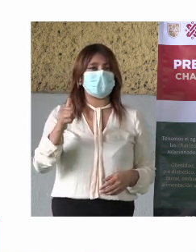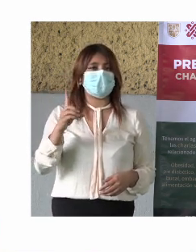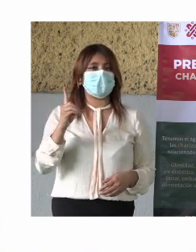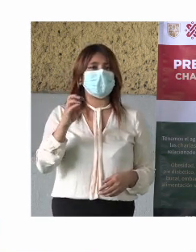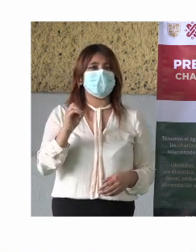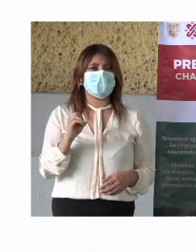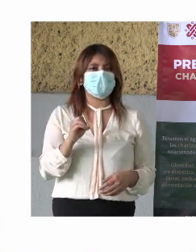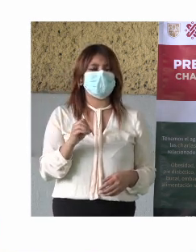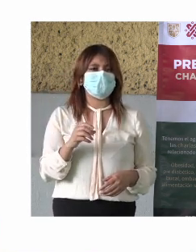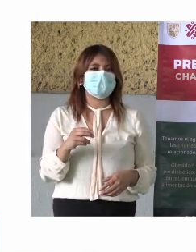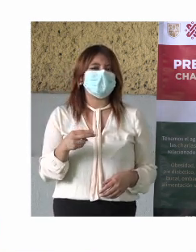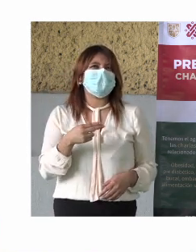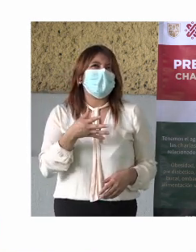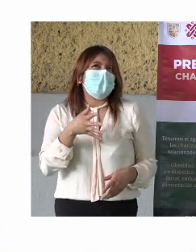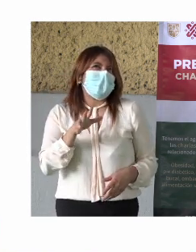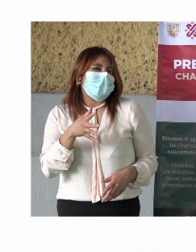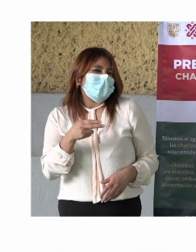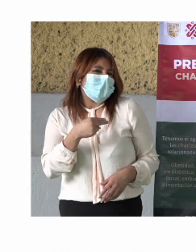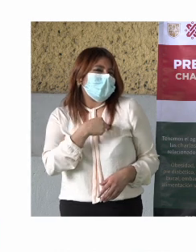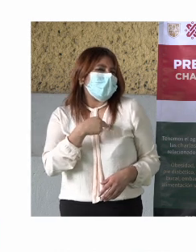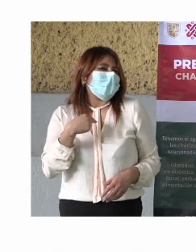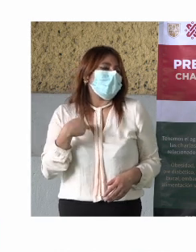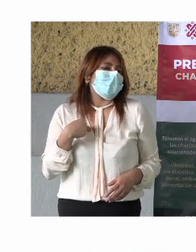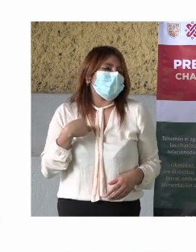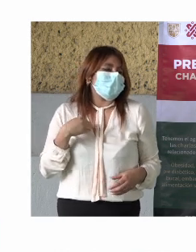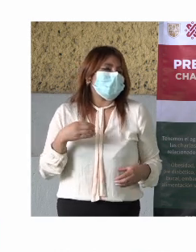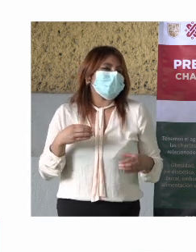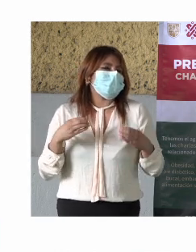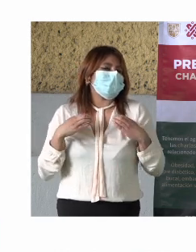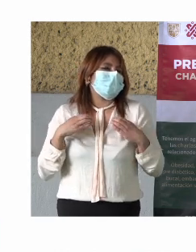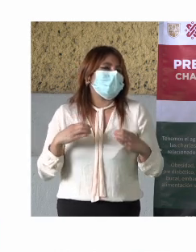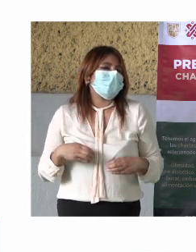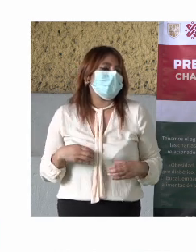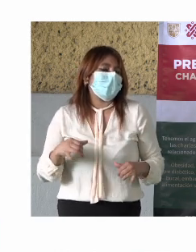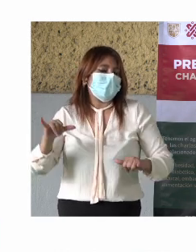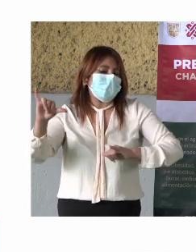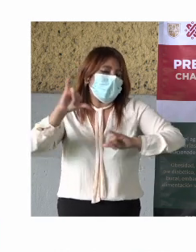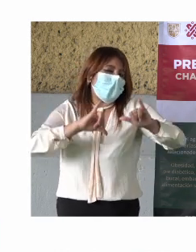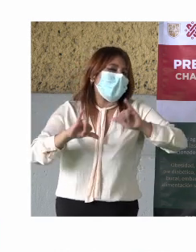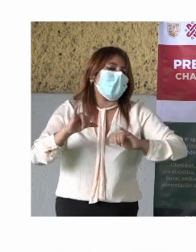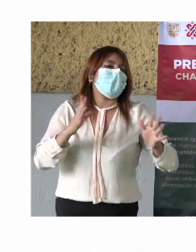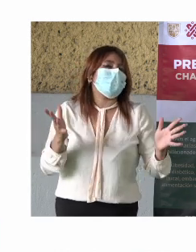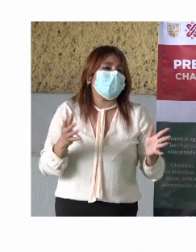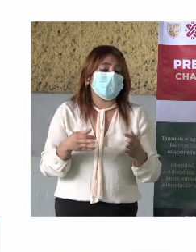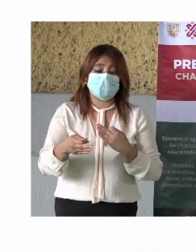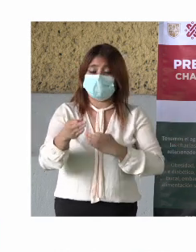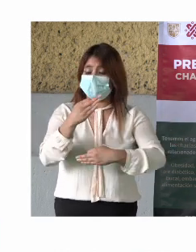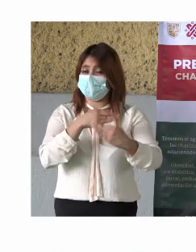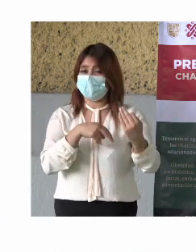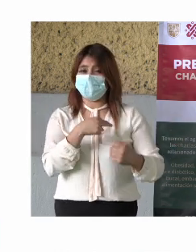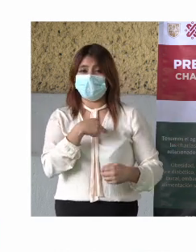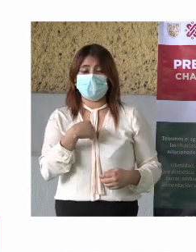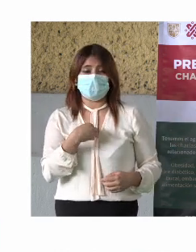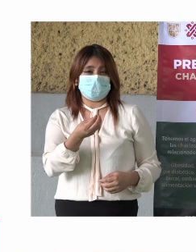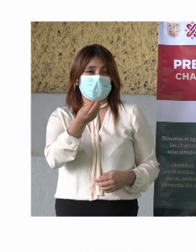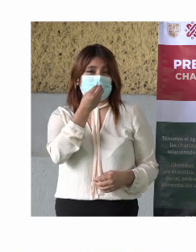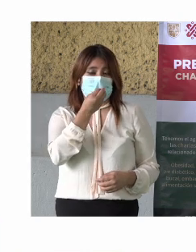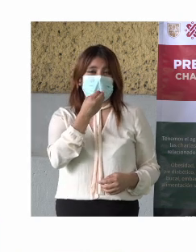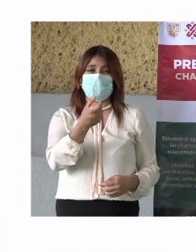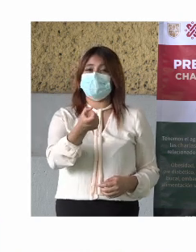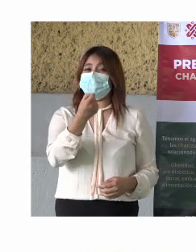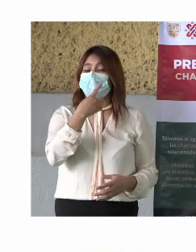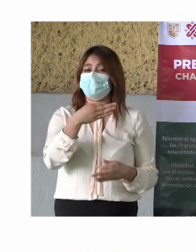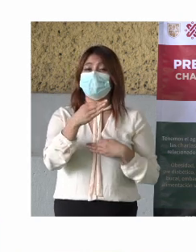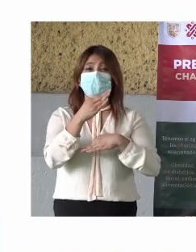nuestro laboratorio del cuerpo. Todo lo que comemos, todo lo que tomamos, todos los medicamentos, todas las toxinas, absolutamente todo